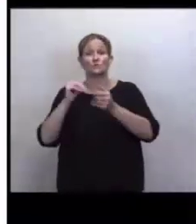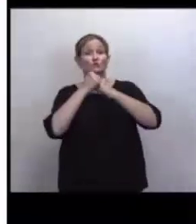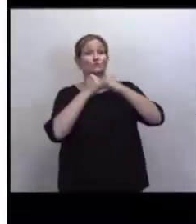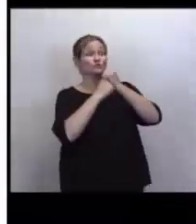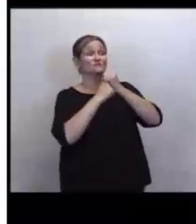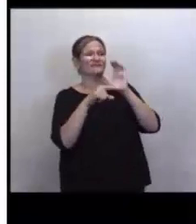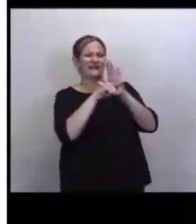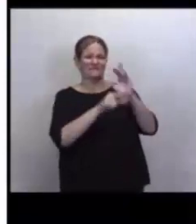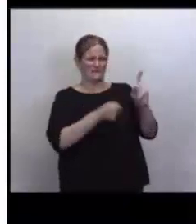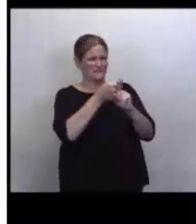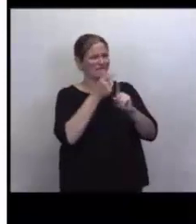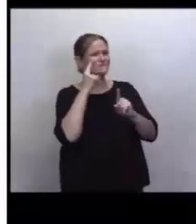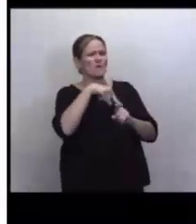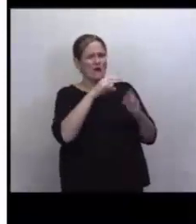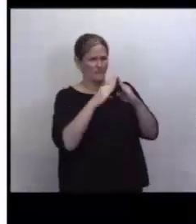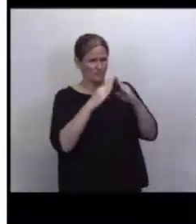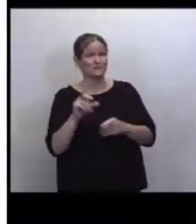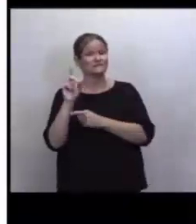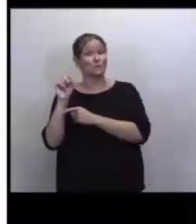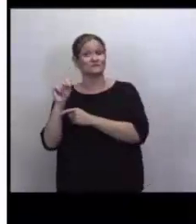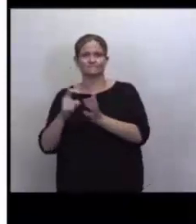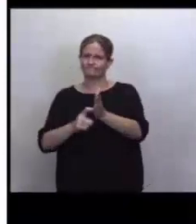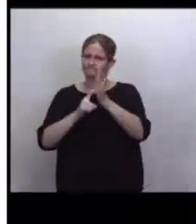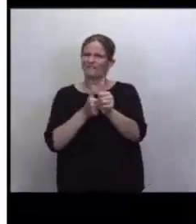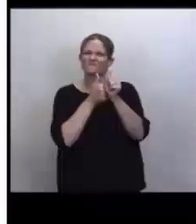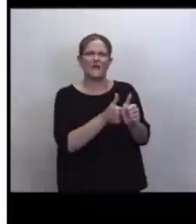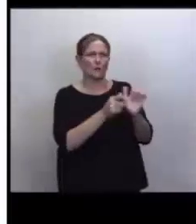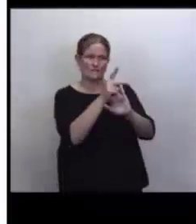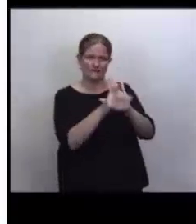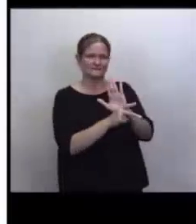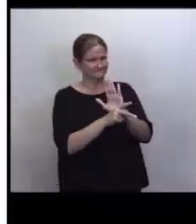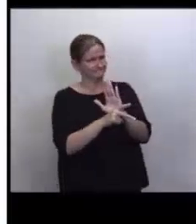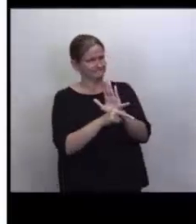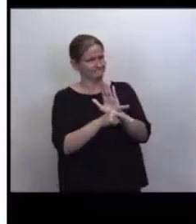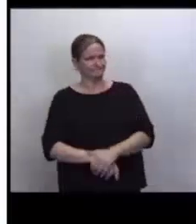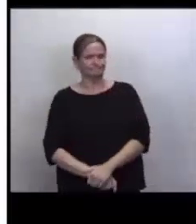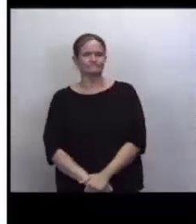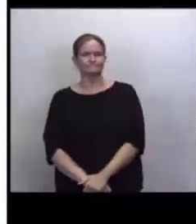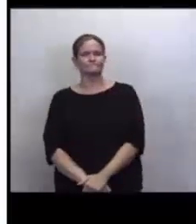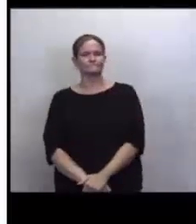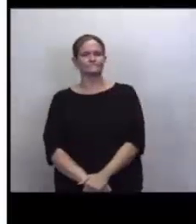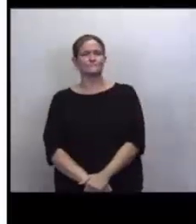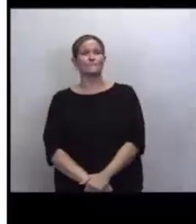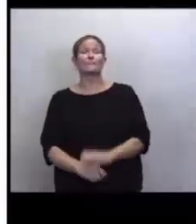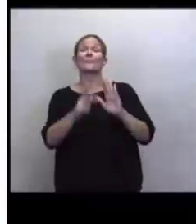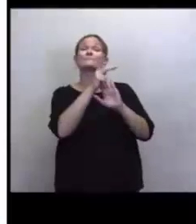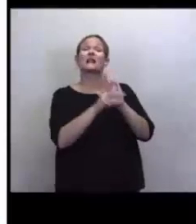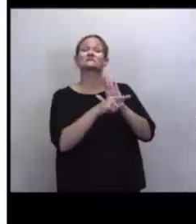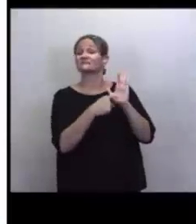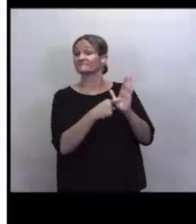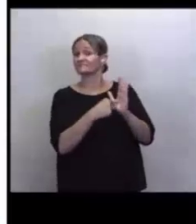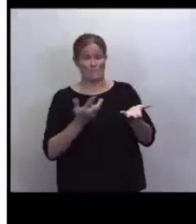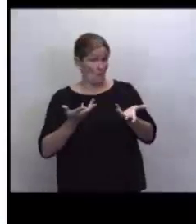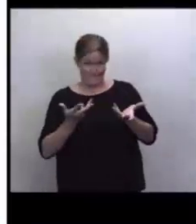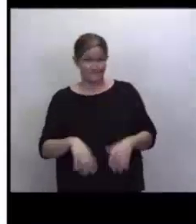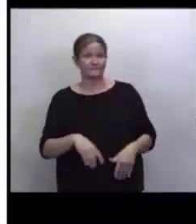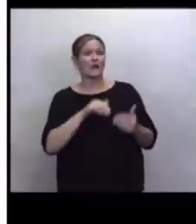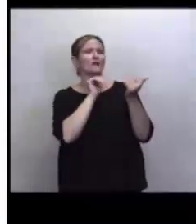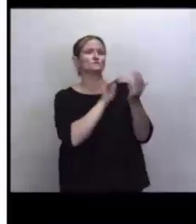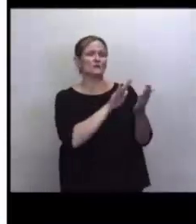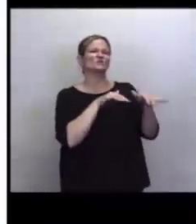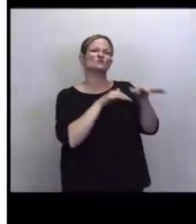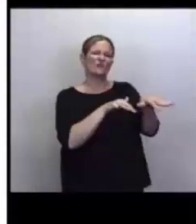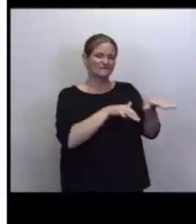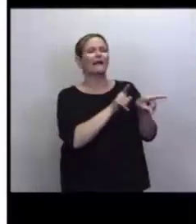$1.9 mil millones. Para mitigar los efectos adversos de las actividades de construcción en la comunidad, el departamento exigirá que sus